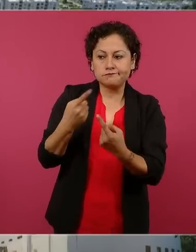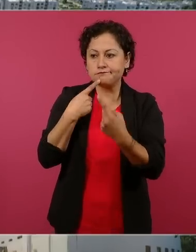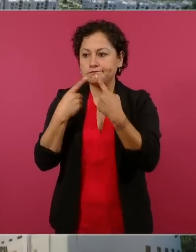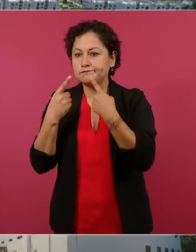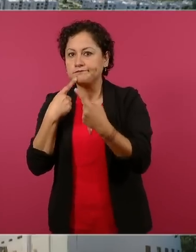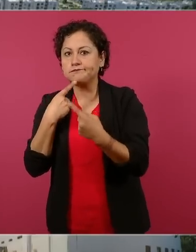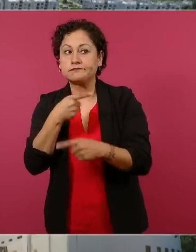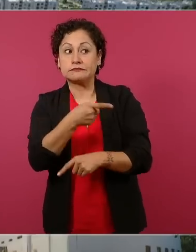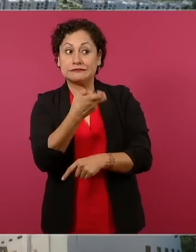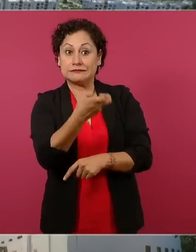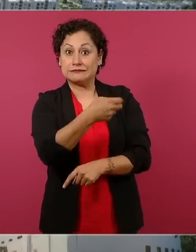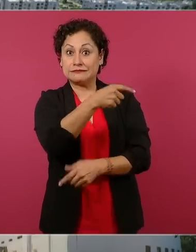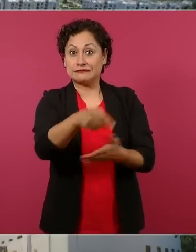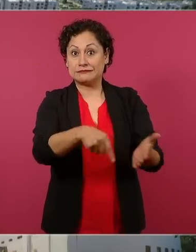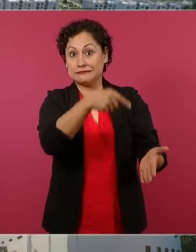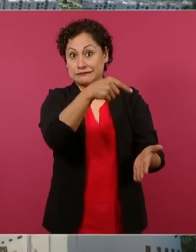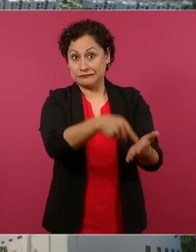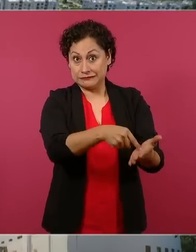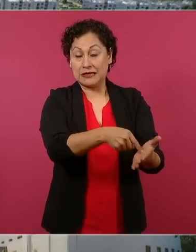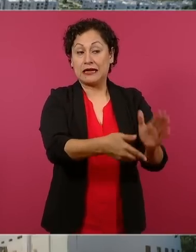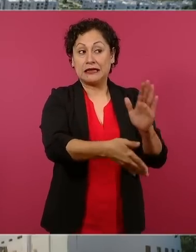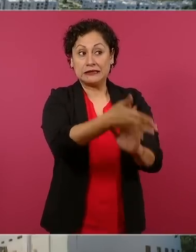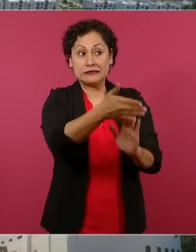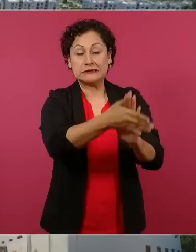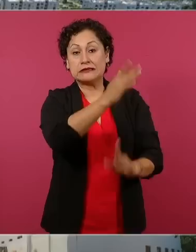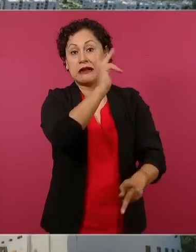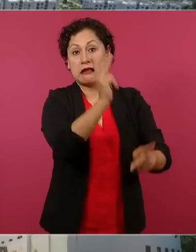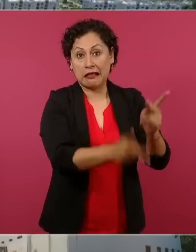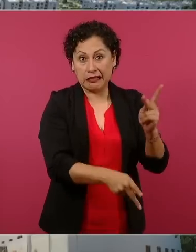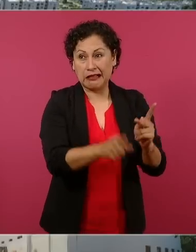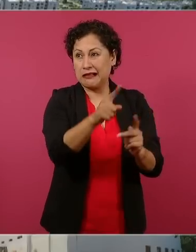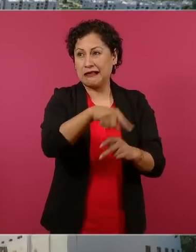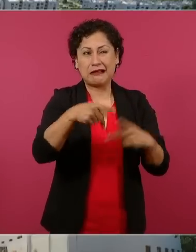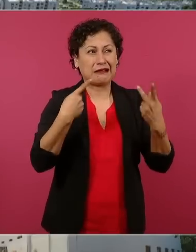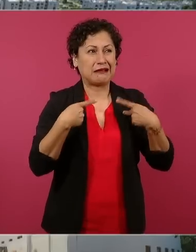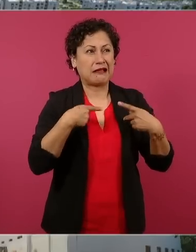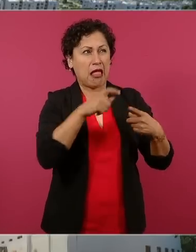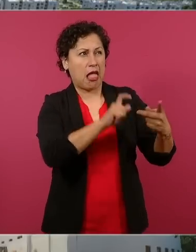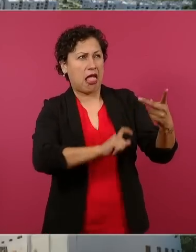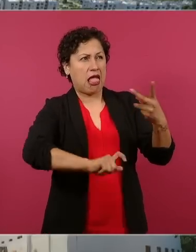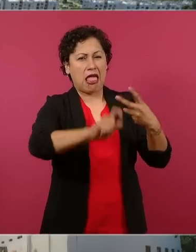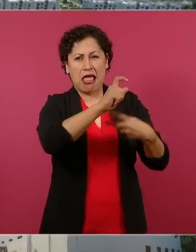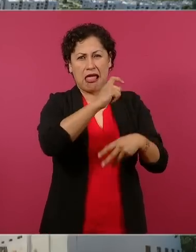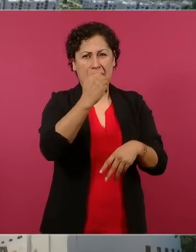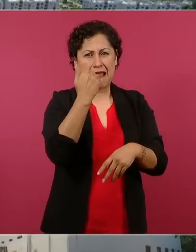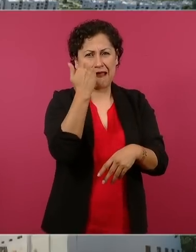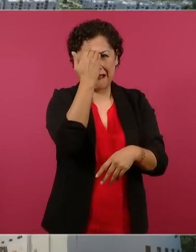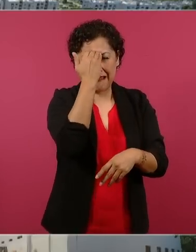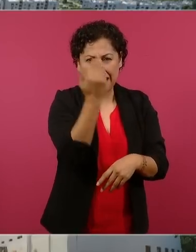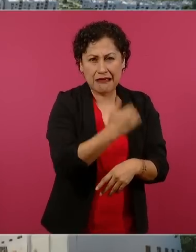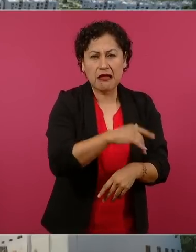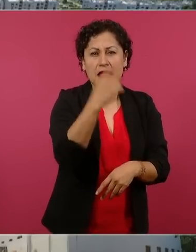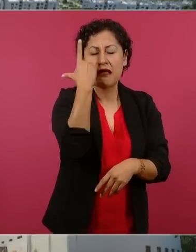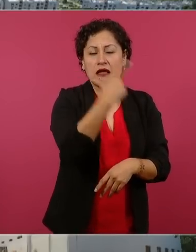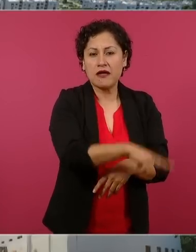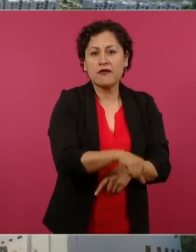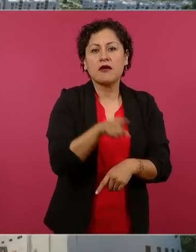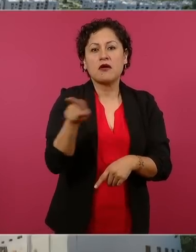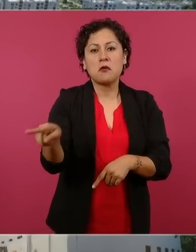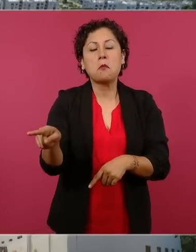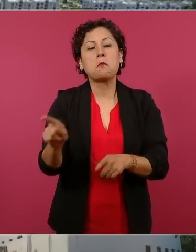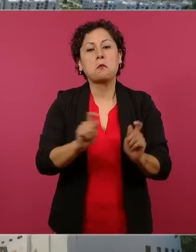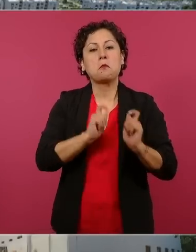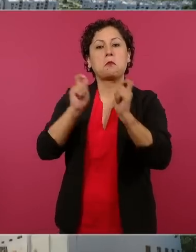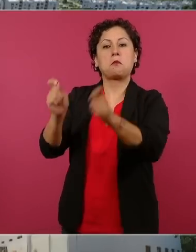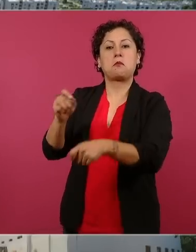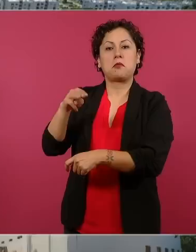inacabada, vandalizada, además ya con muchas afectaciones, para que sea operado por el Seguro Social. Estamos